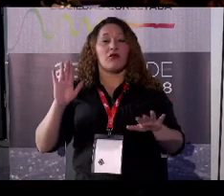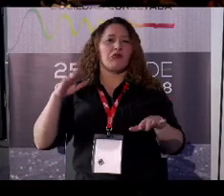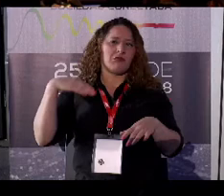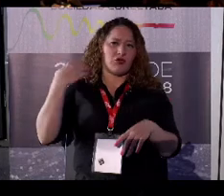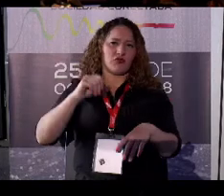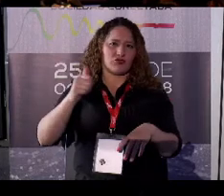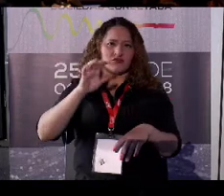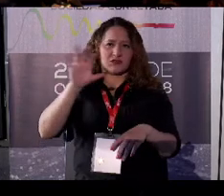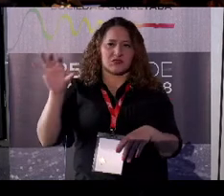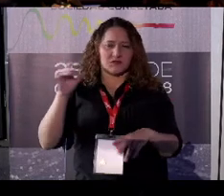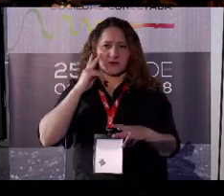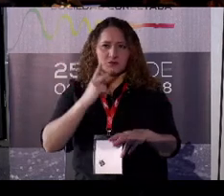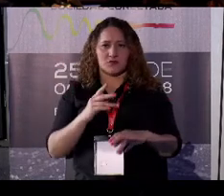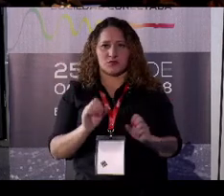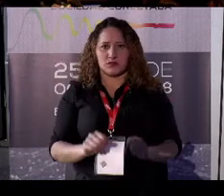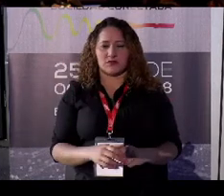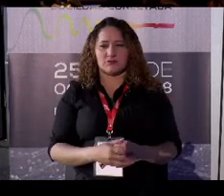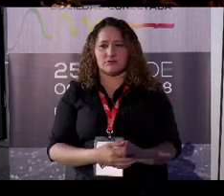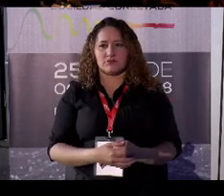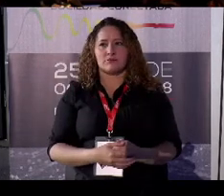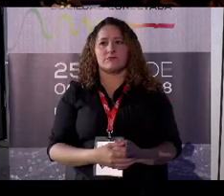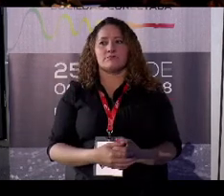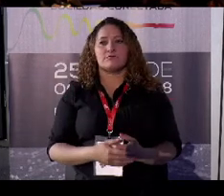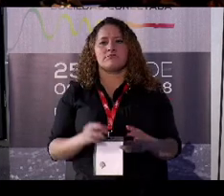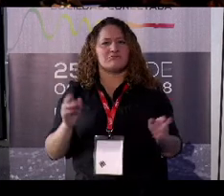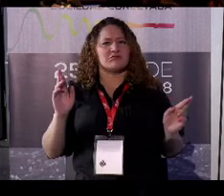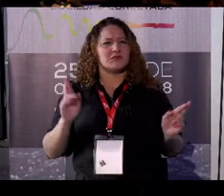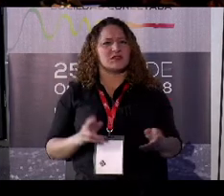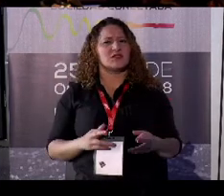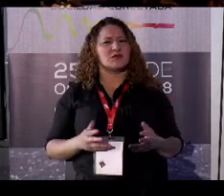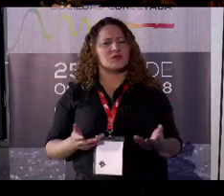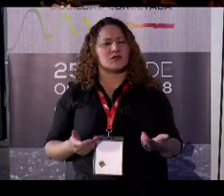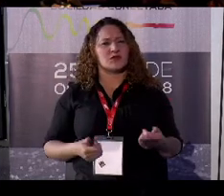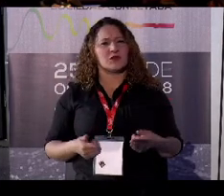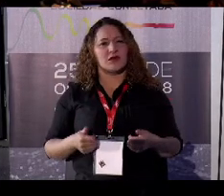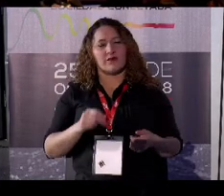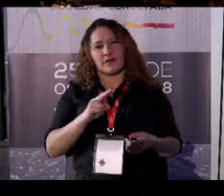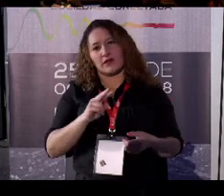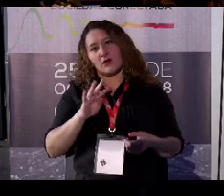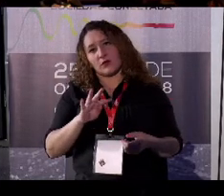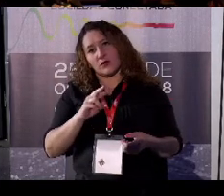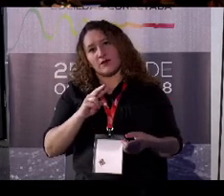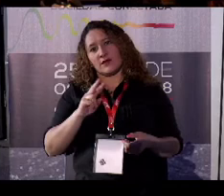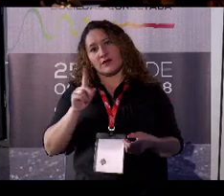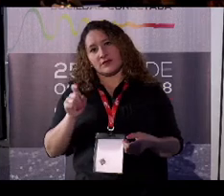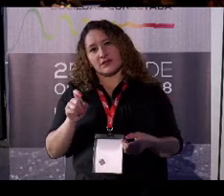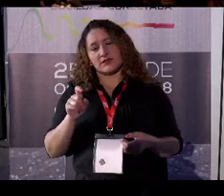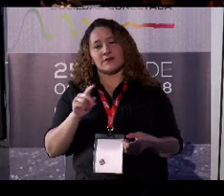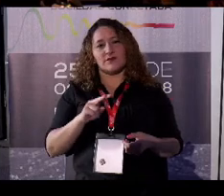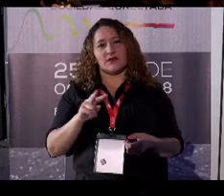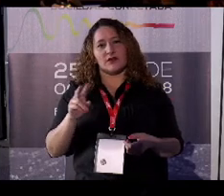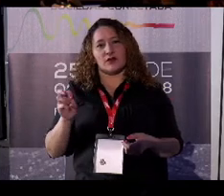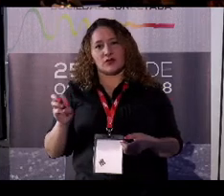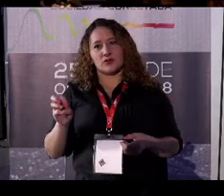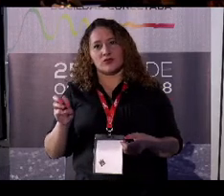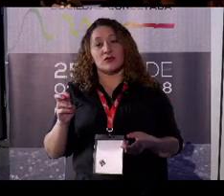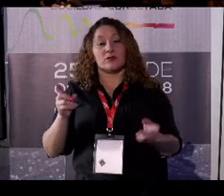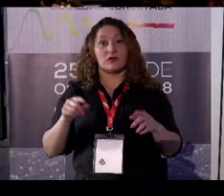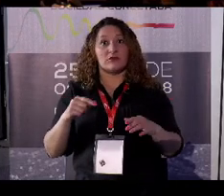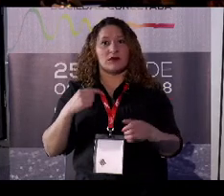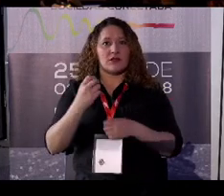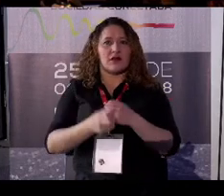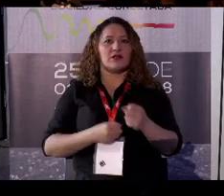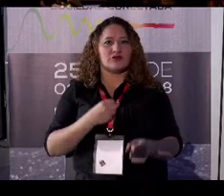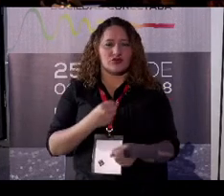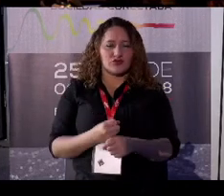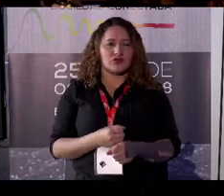ver. Un resumen de las bandas 24, 26 y 28 y cuáles son los años en que los